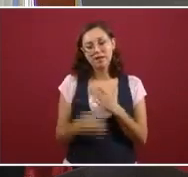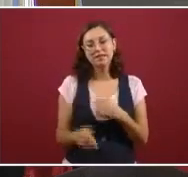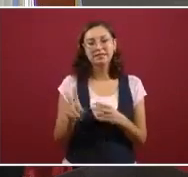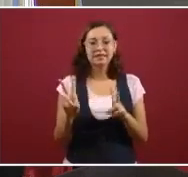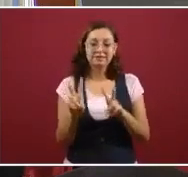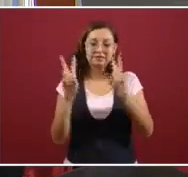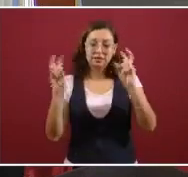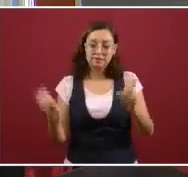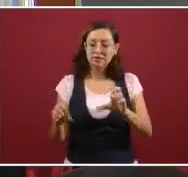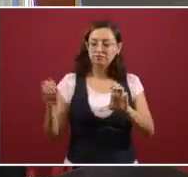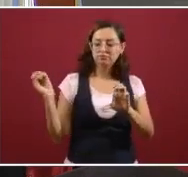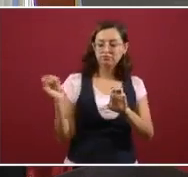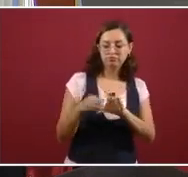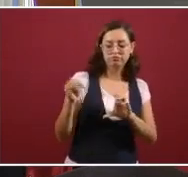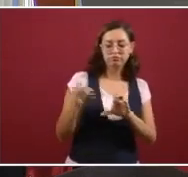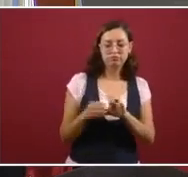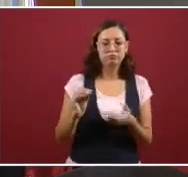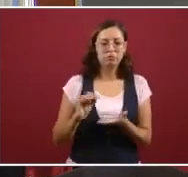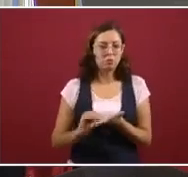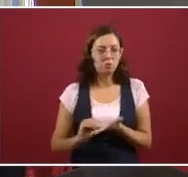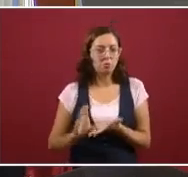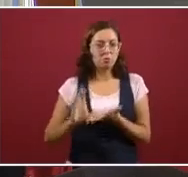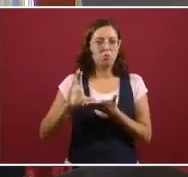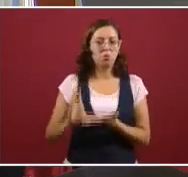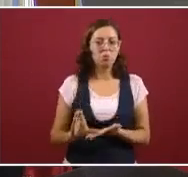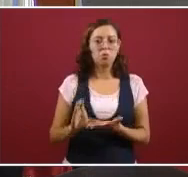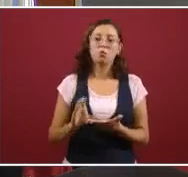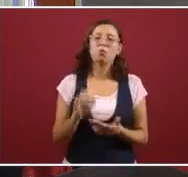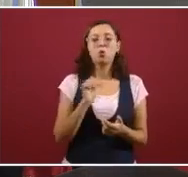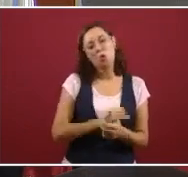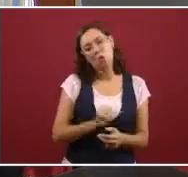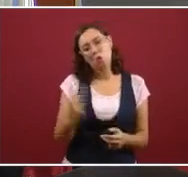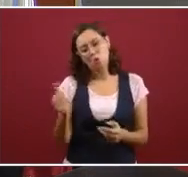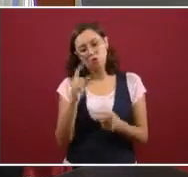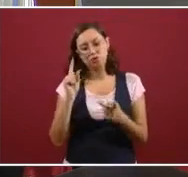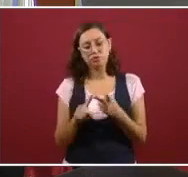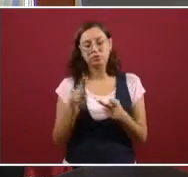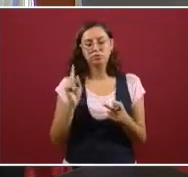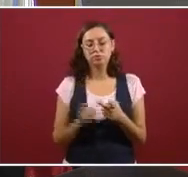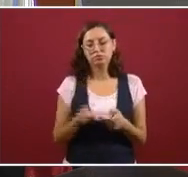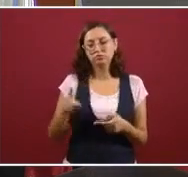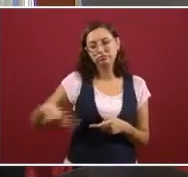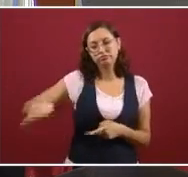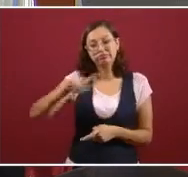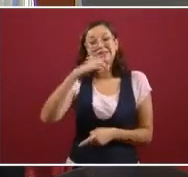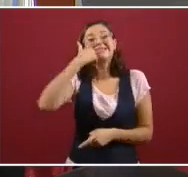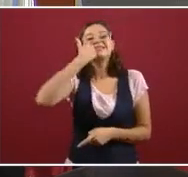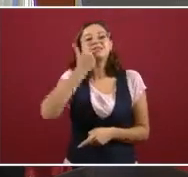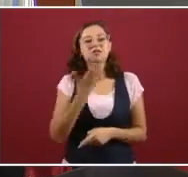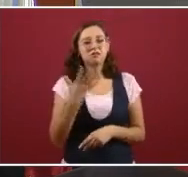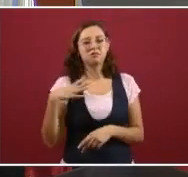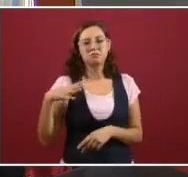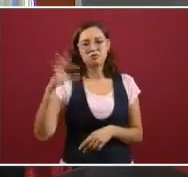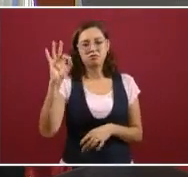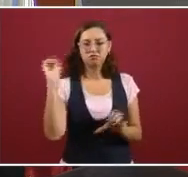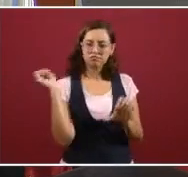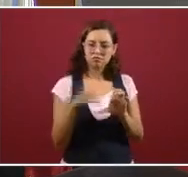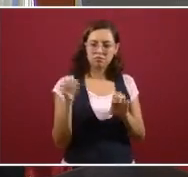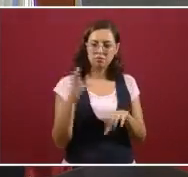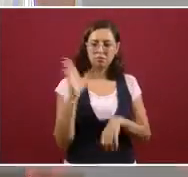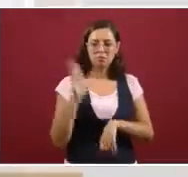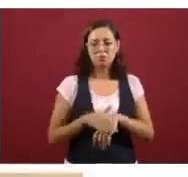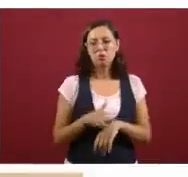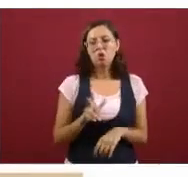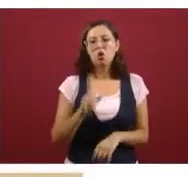aumento del ahorro, y uno más tiene que ver con el aumento, el ahorro voluntario. Por esta vía, alrededor de